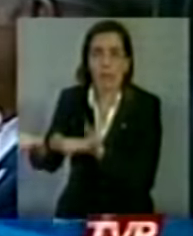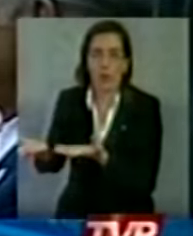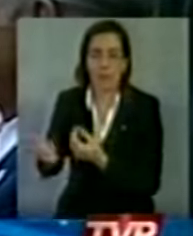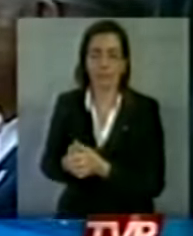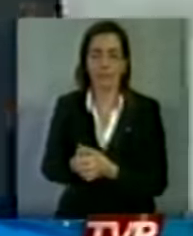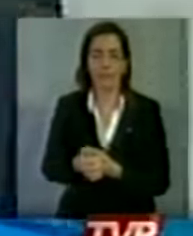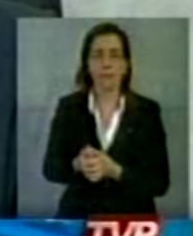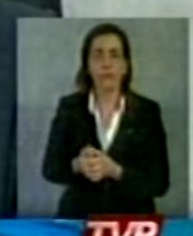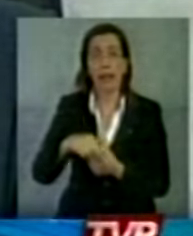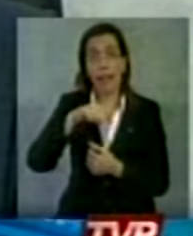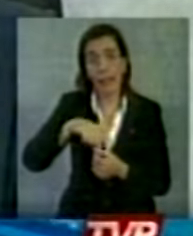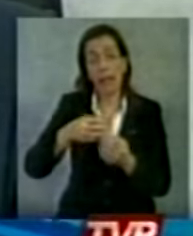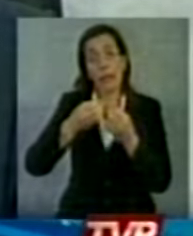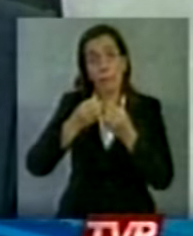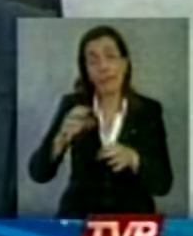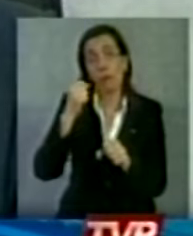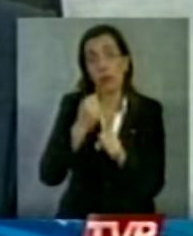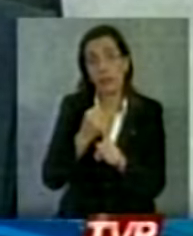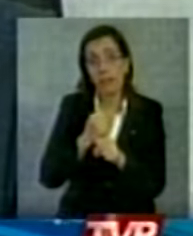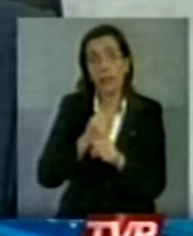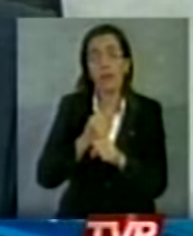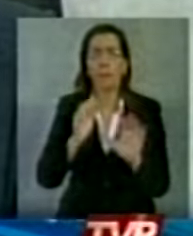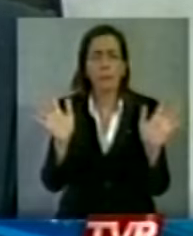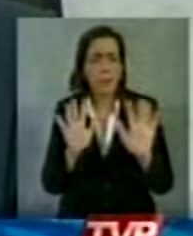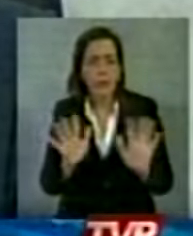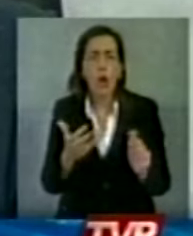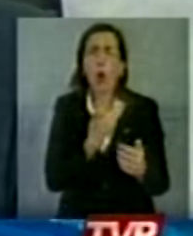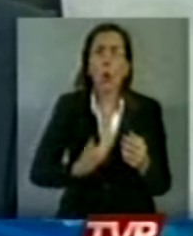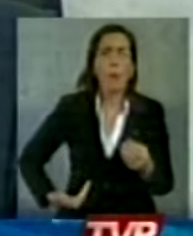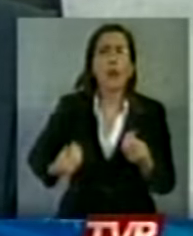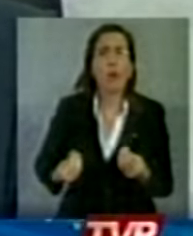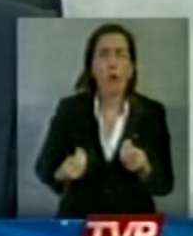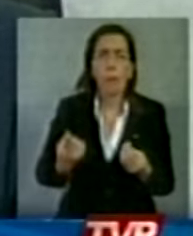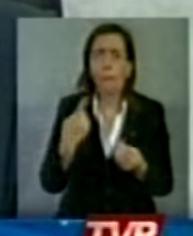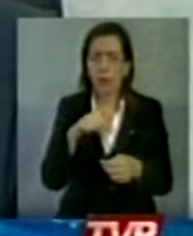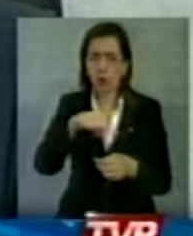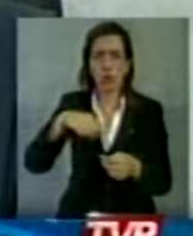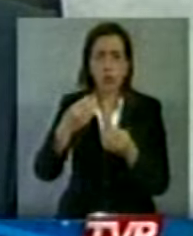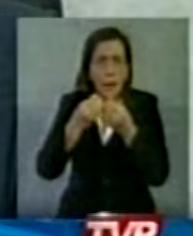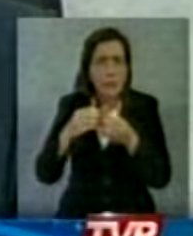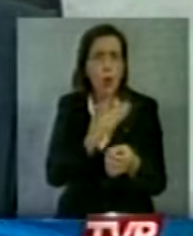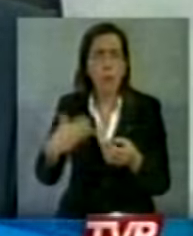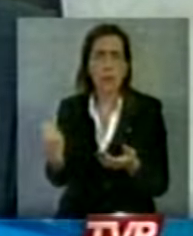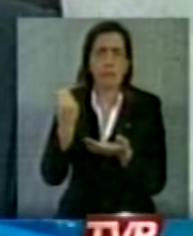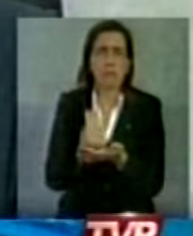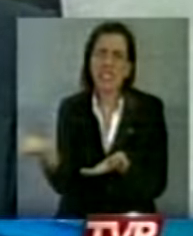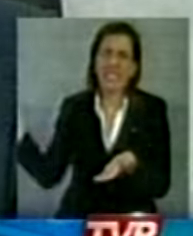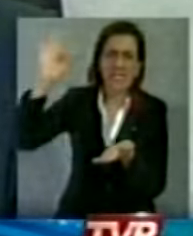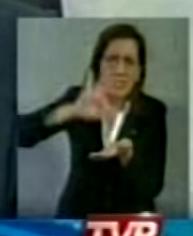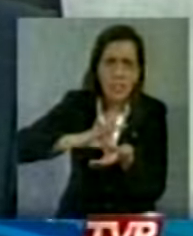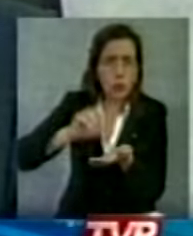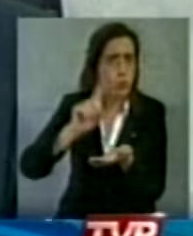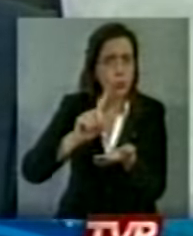comenzado a construir nuestra gestión de gobierno. No lo hacemos desde cero, sino desde todos